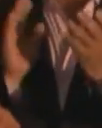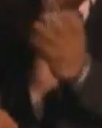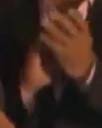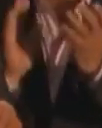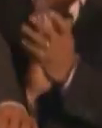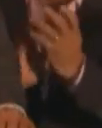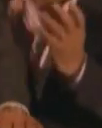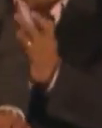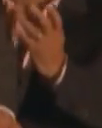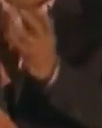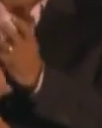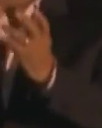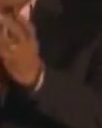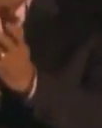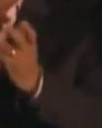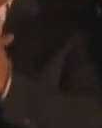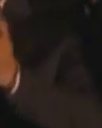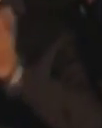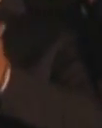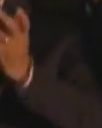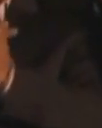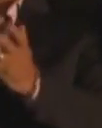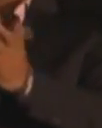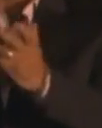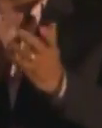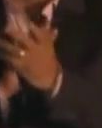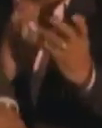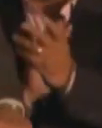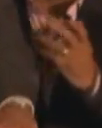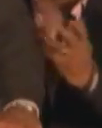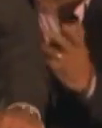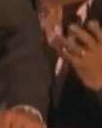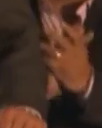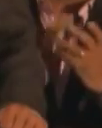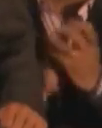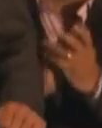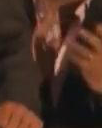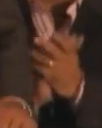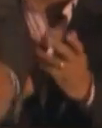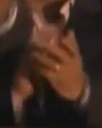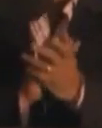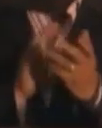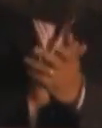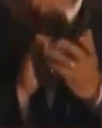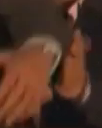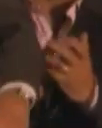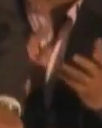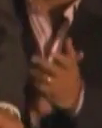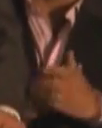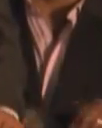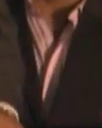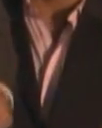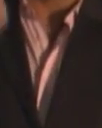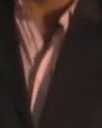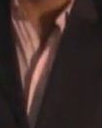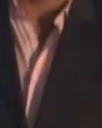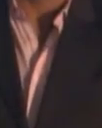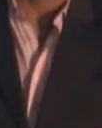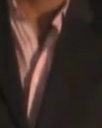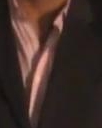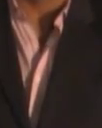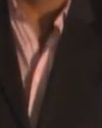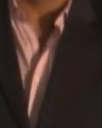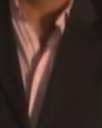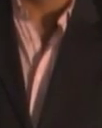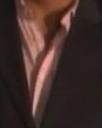desarrollo, va por el camino del buen vivir para todas y todos los ecuatorianos. Esta es una tarde de fiesta, de alegría, un